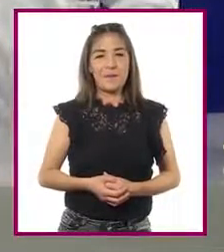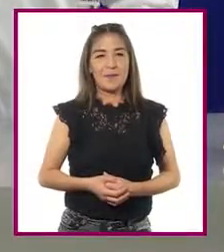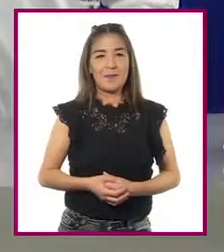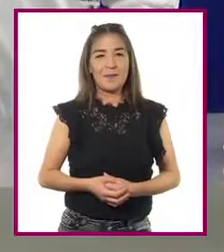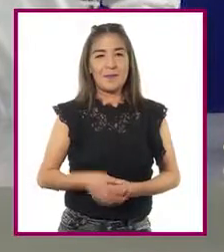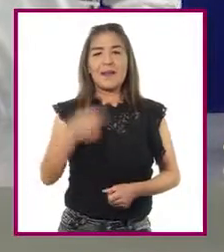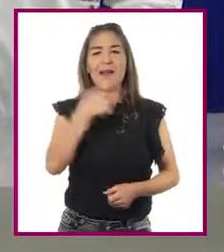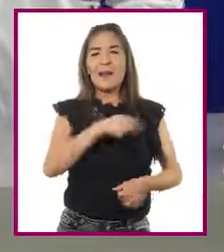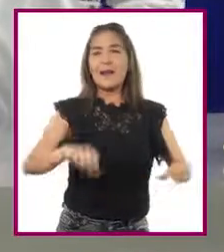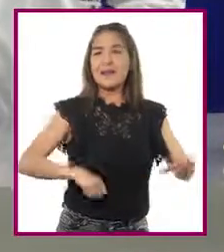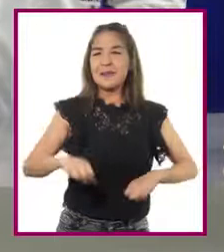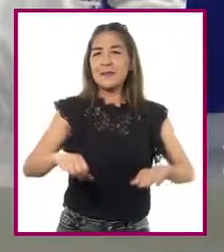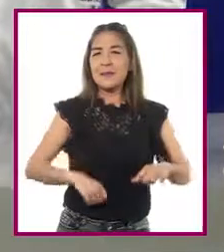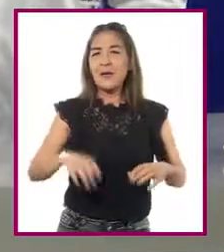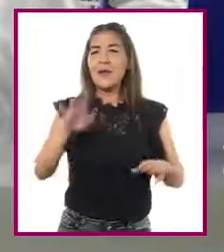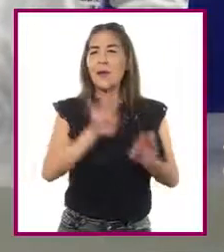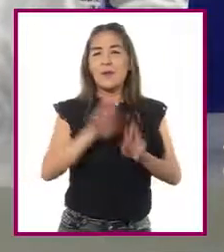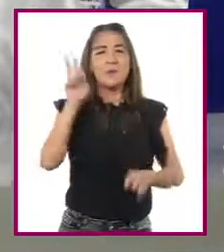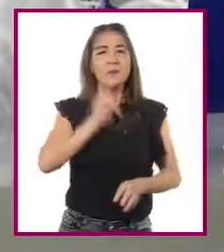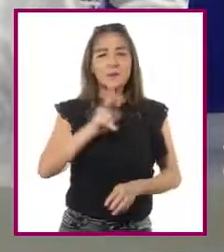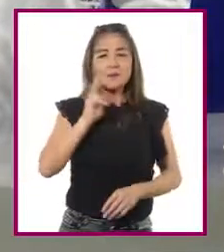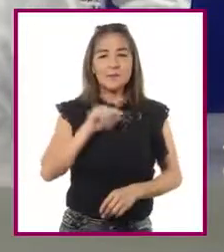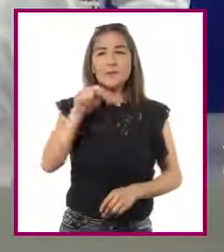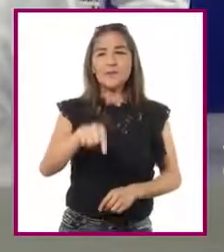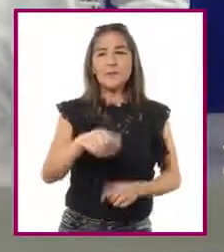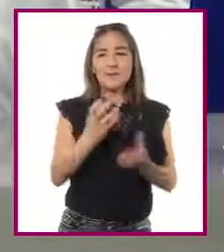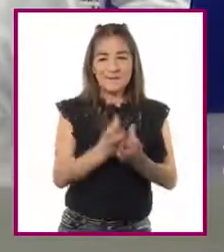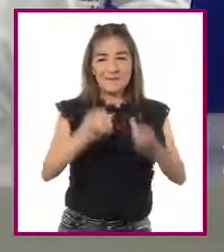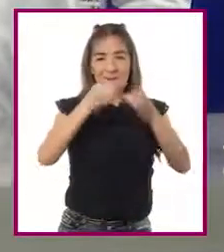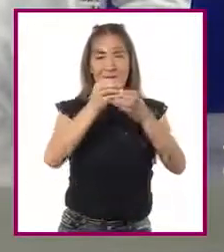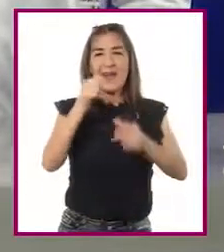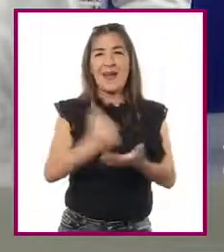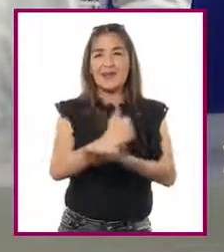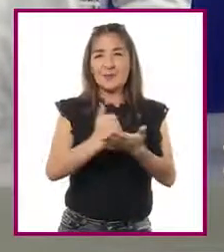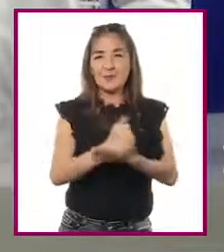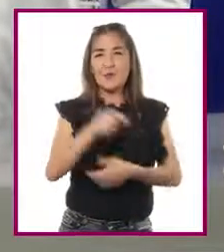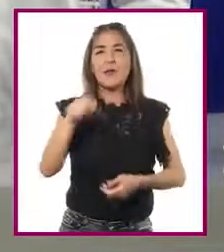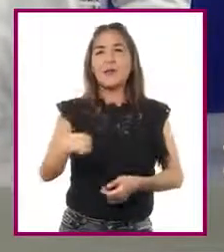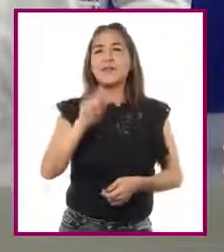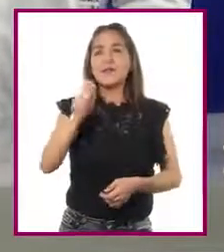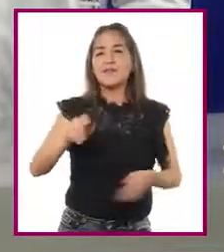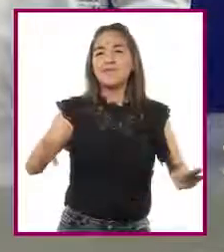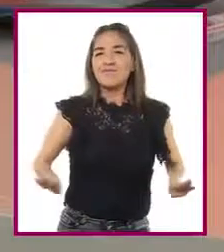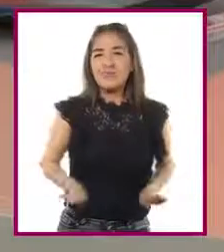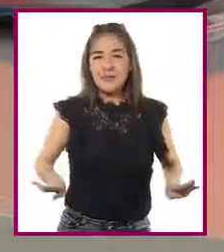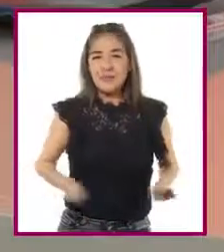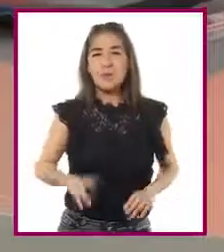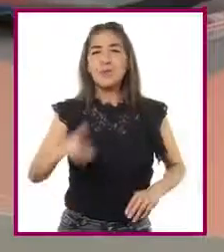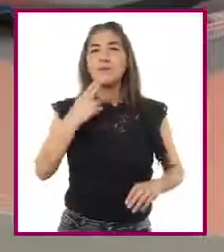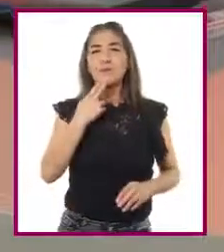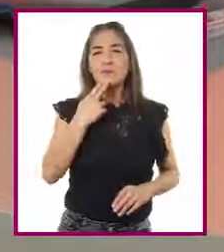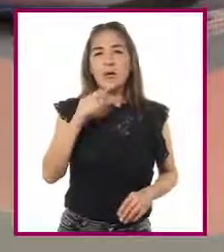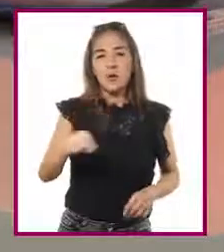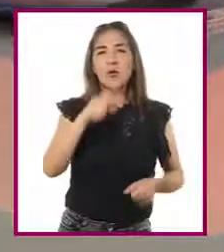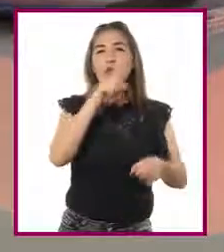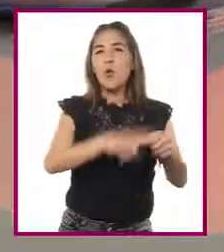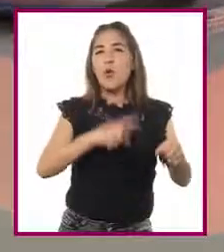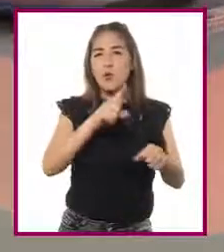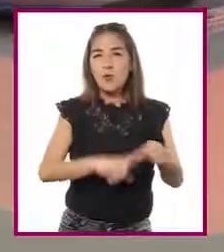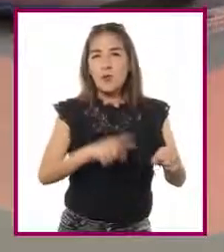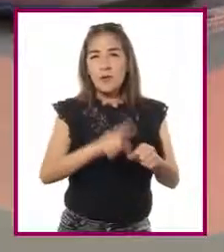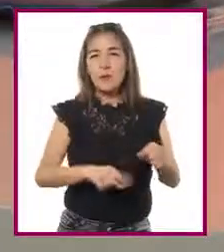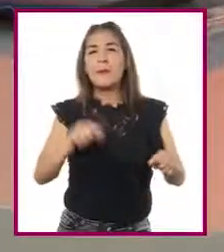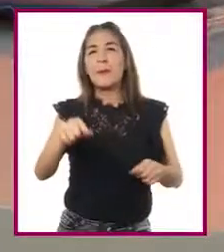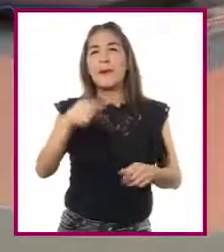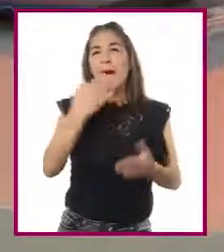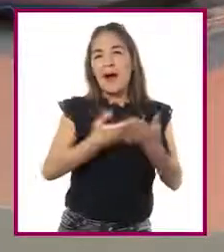Esta actividad experimental, llamada botella azul, se basa en el comportamiento de una sustancia utilizada como colorante en la